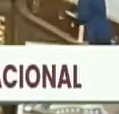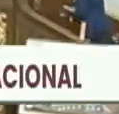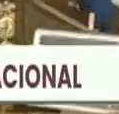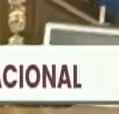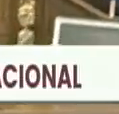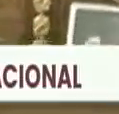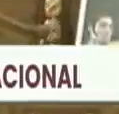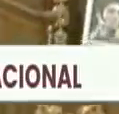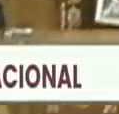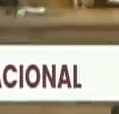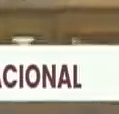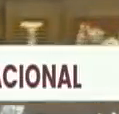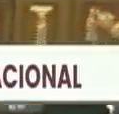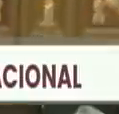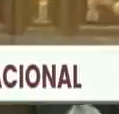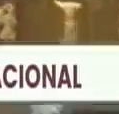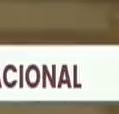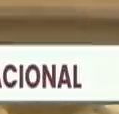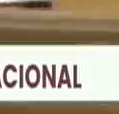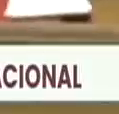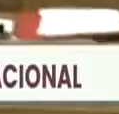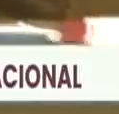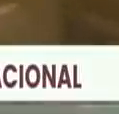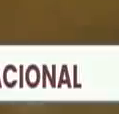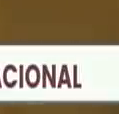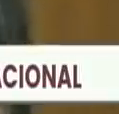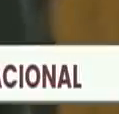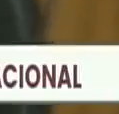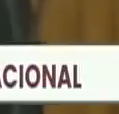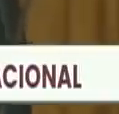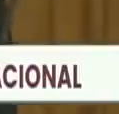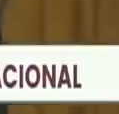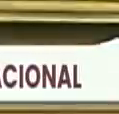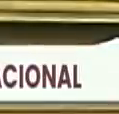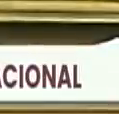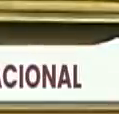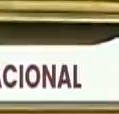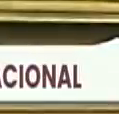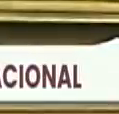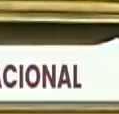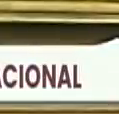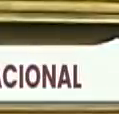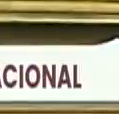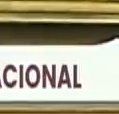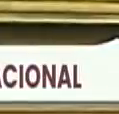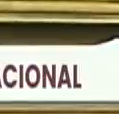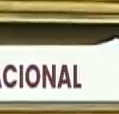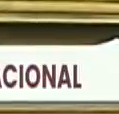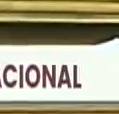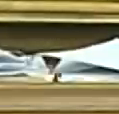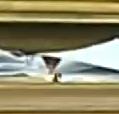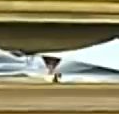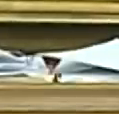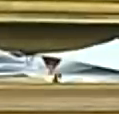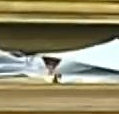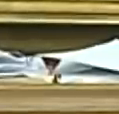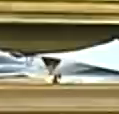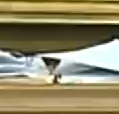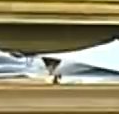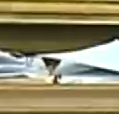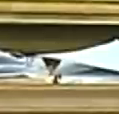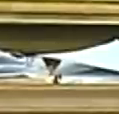Muchas gracias, querido diputado, y felicitaciones nuevamente por el intenso trabajo que llevó adelante el Comité de